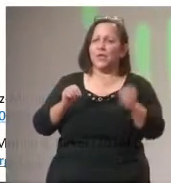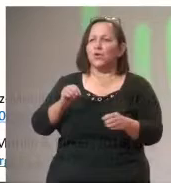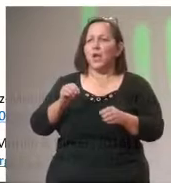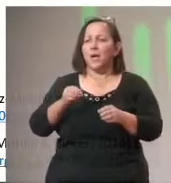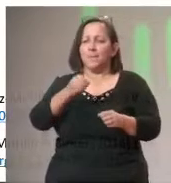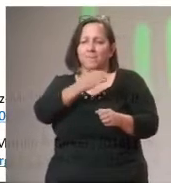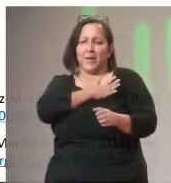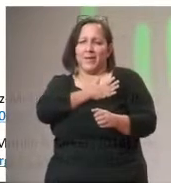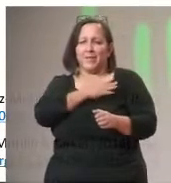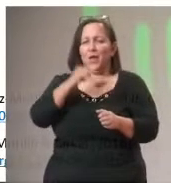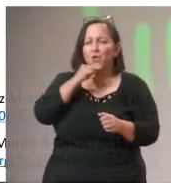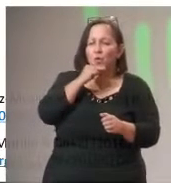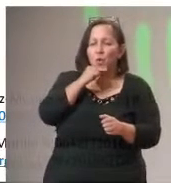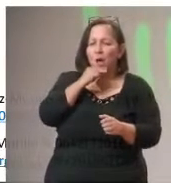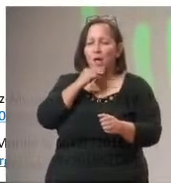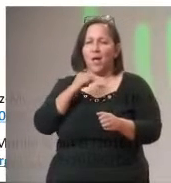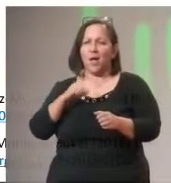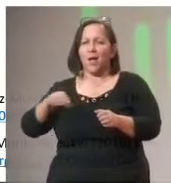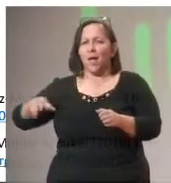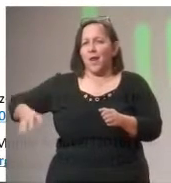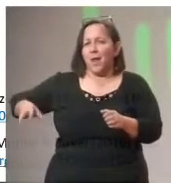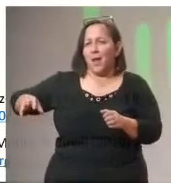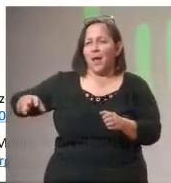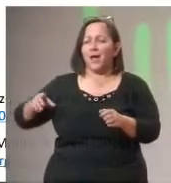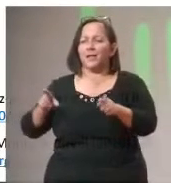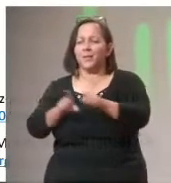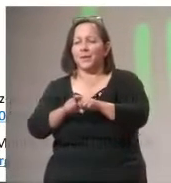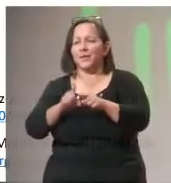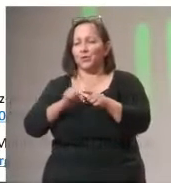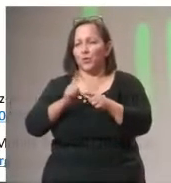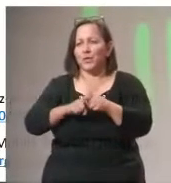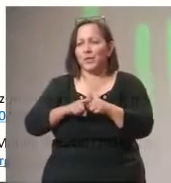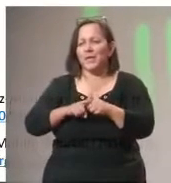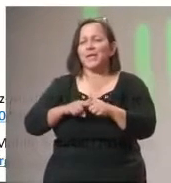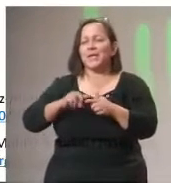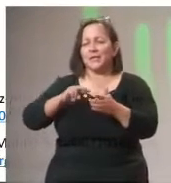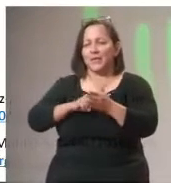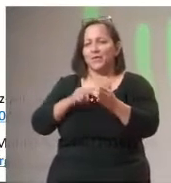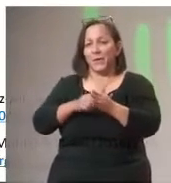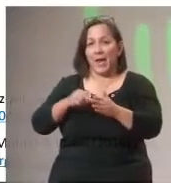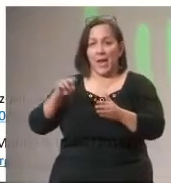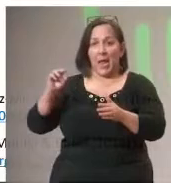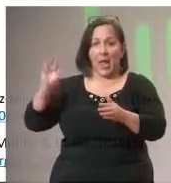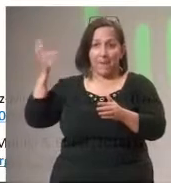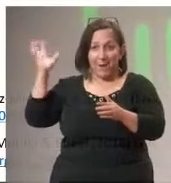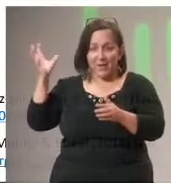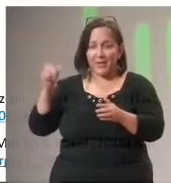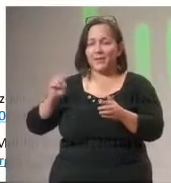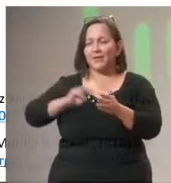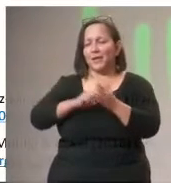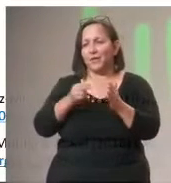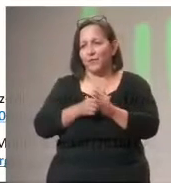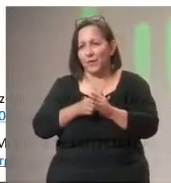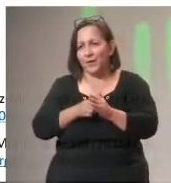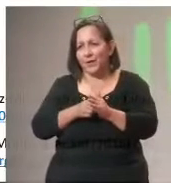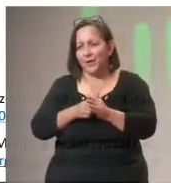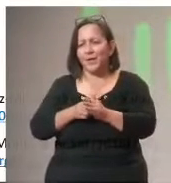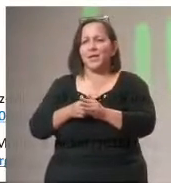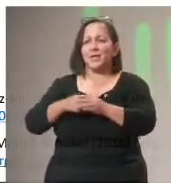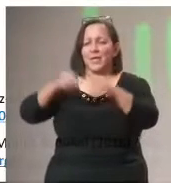más hacia el este. Esa mancha roja amarilla es la incursión de precipitación que viene del Caribe, que trae una señal única y